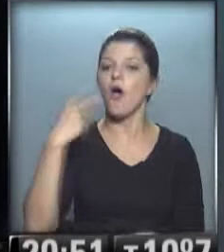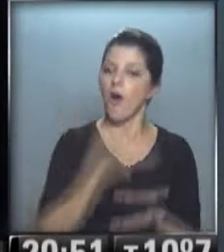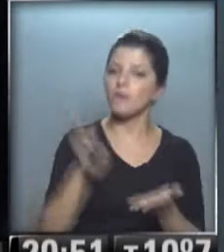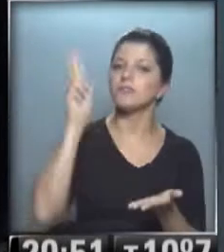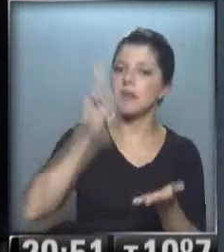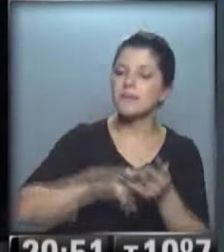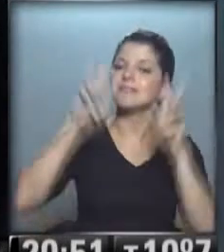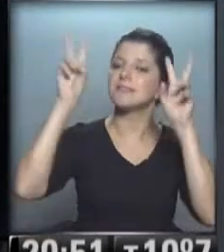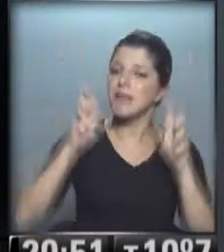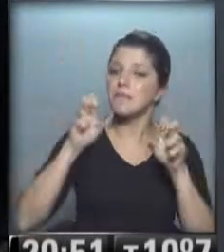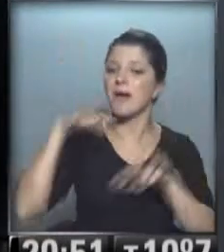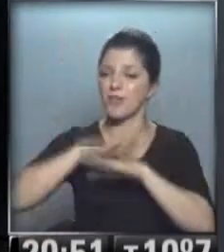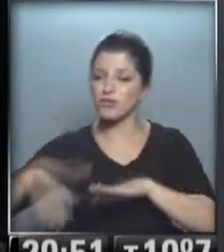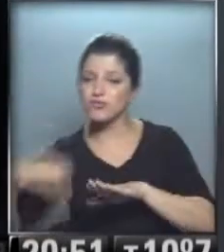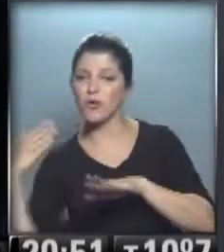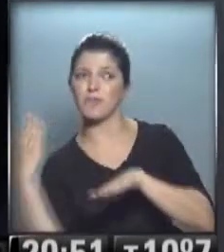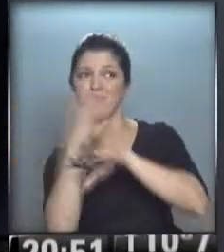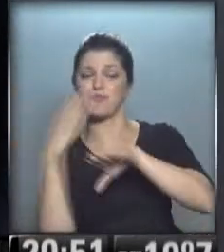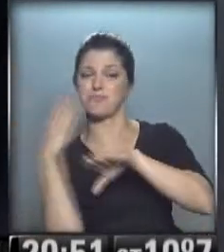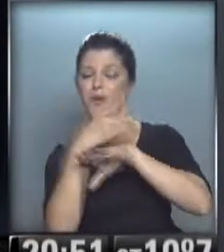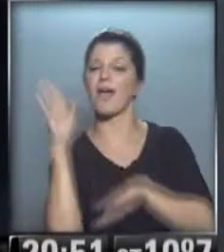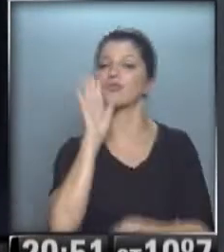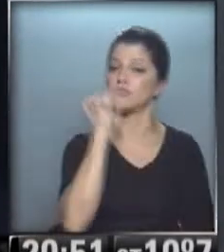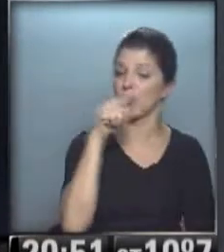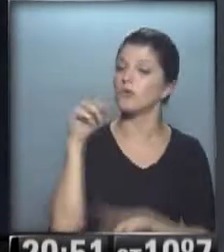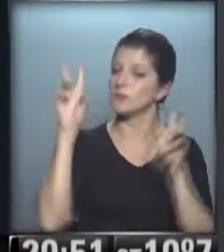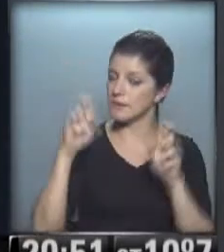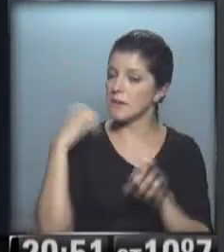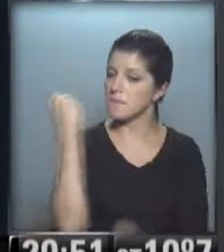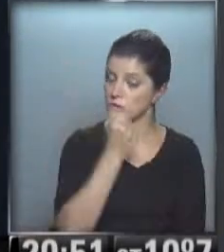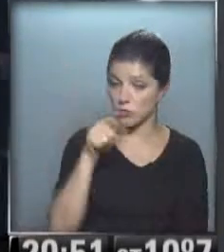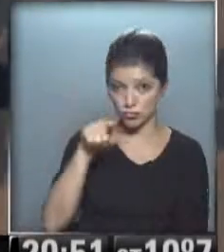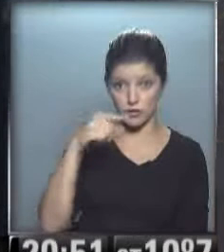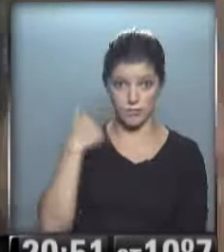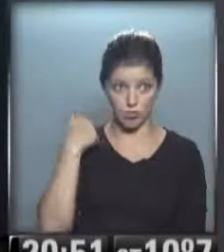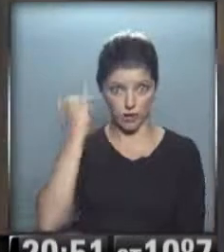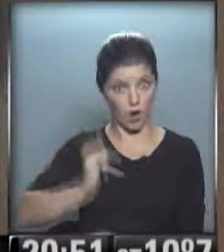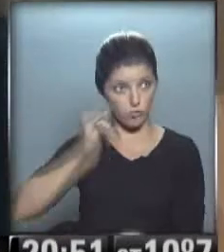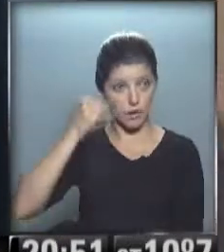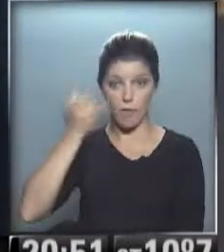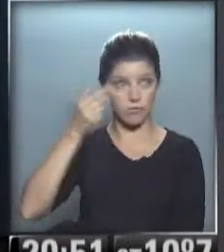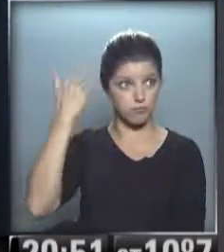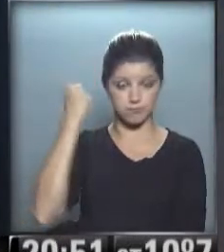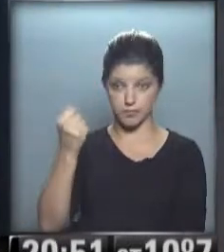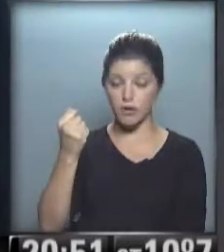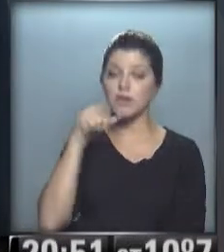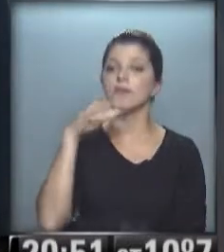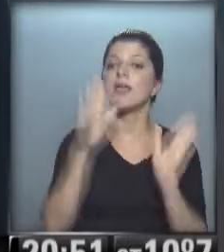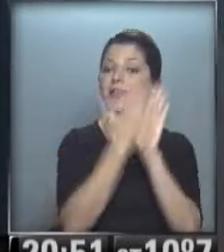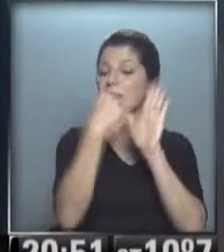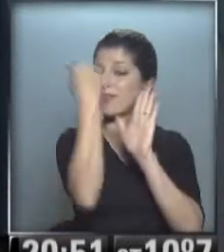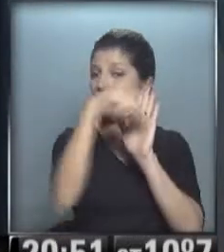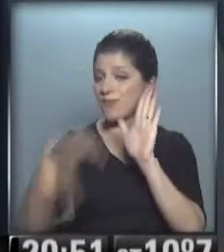la migración de niños hacia Estados Unidos. Un tema muy serio. Ustedes han visto que lo venimos tratando a través de las tapas